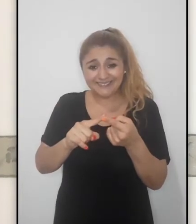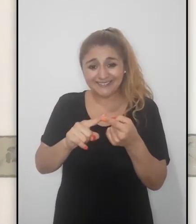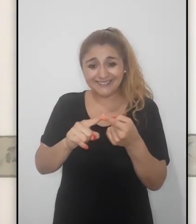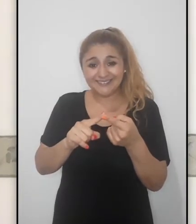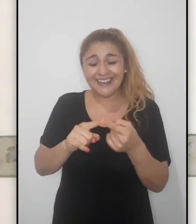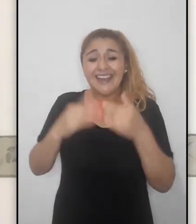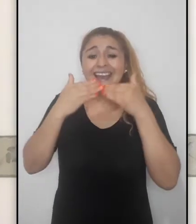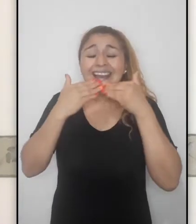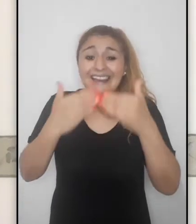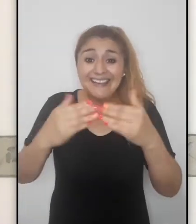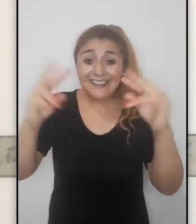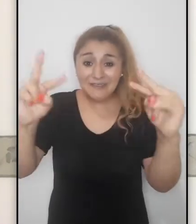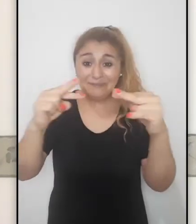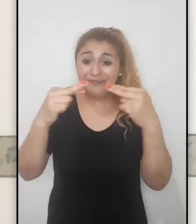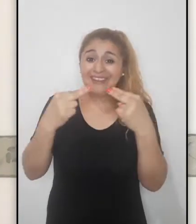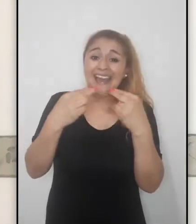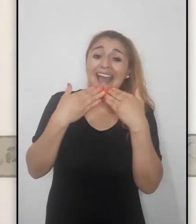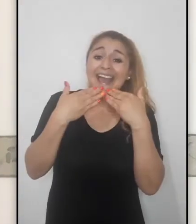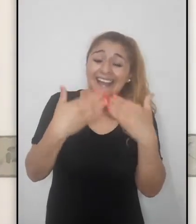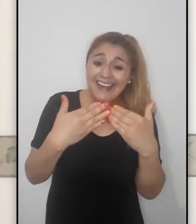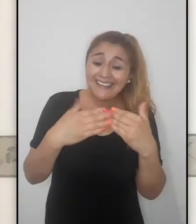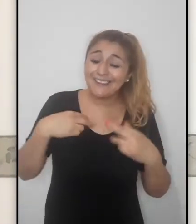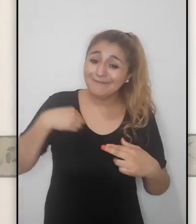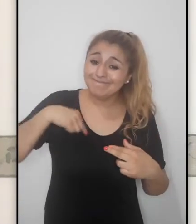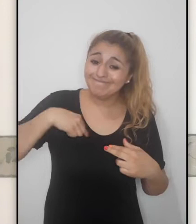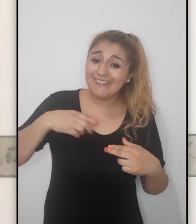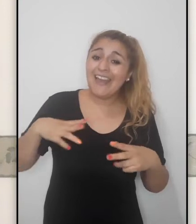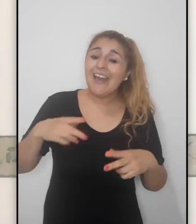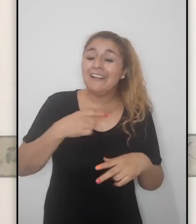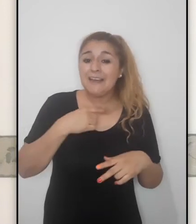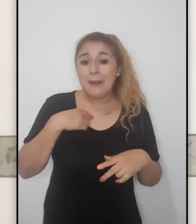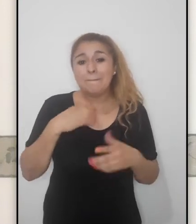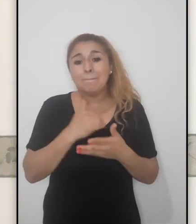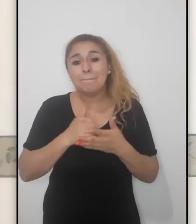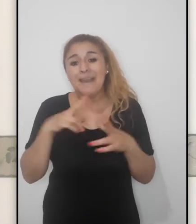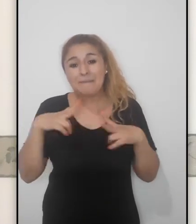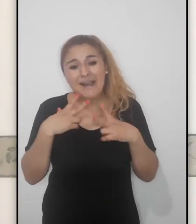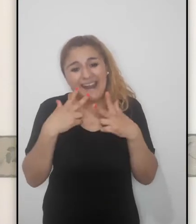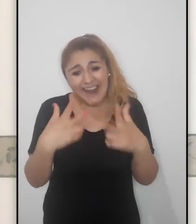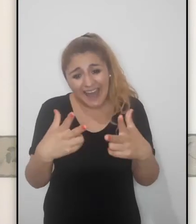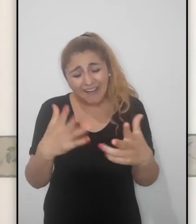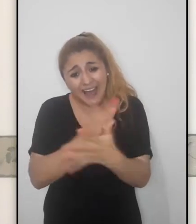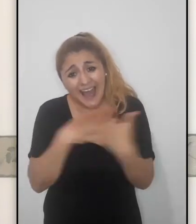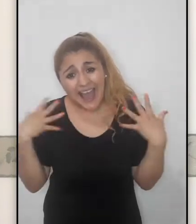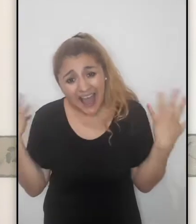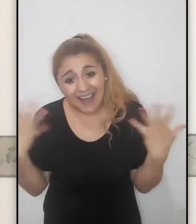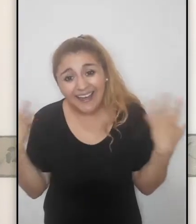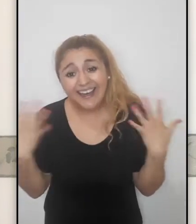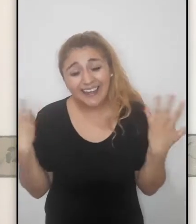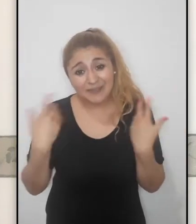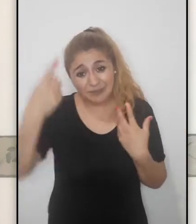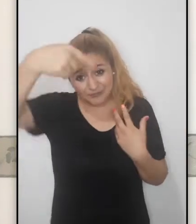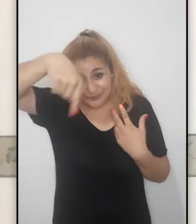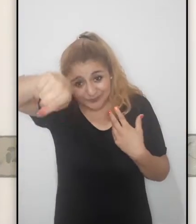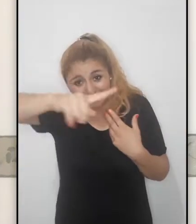momento espero que haya sido de aliento para tu vida si entendiste y te aferras te de la